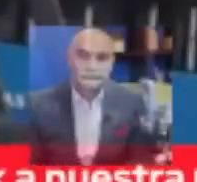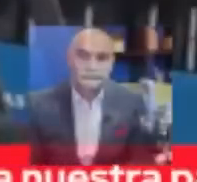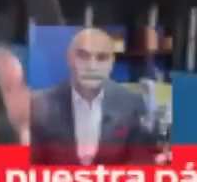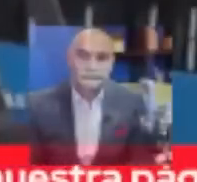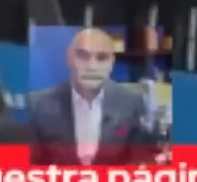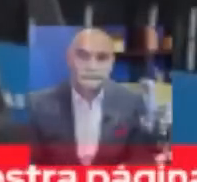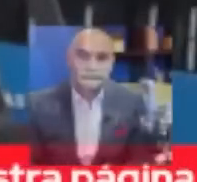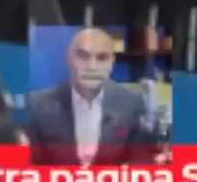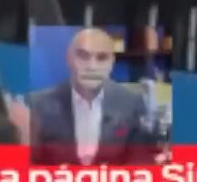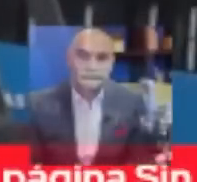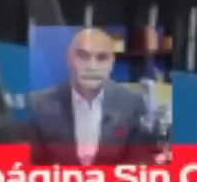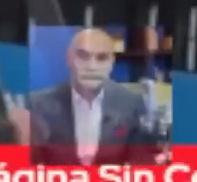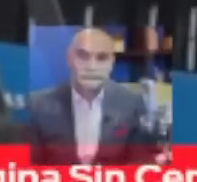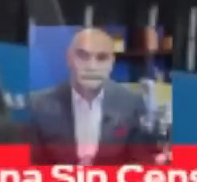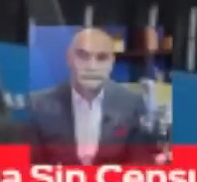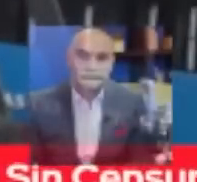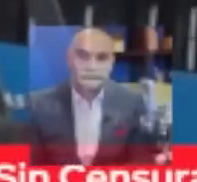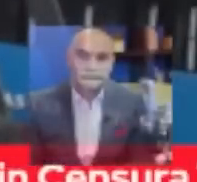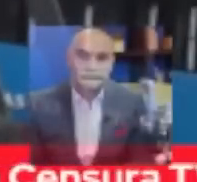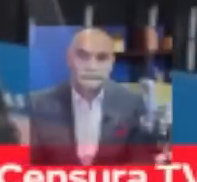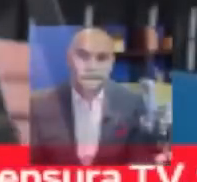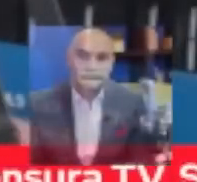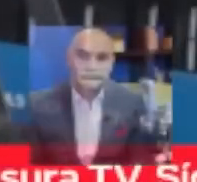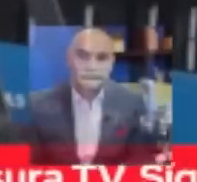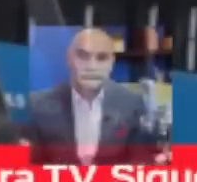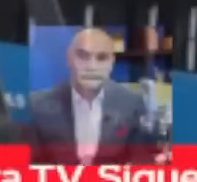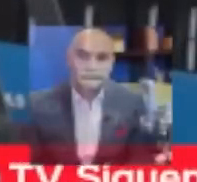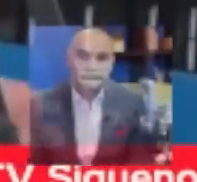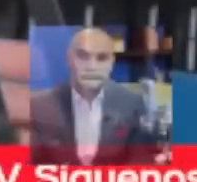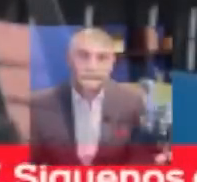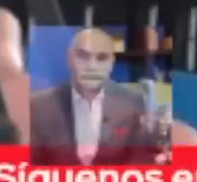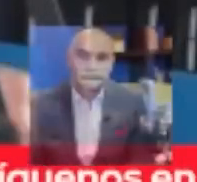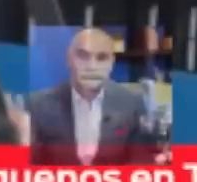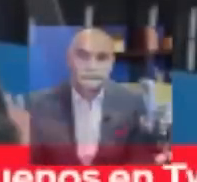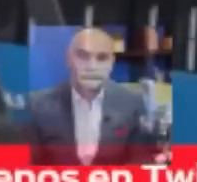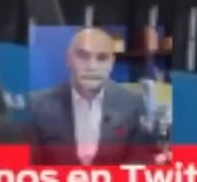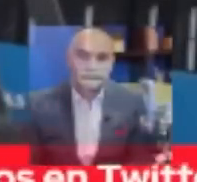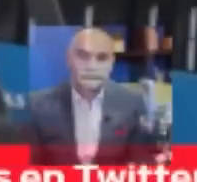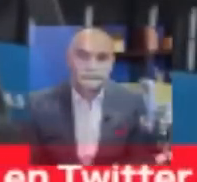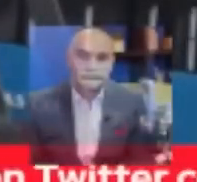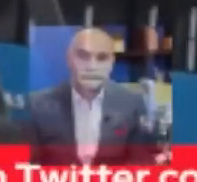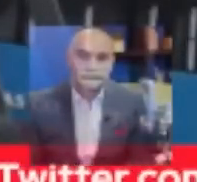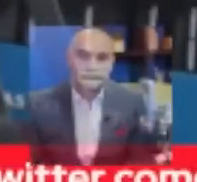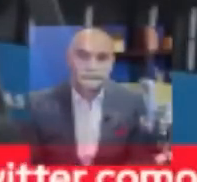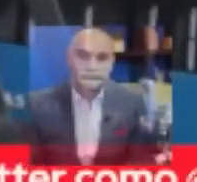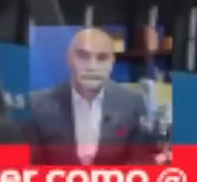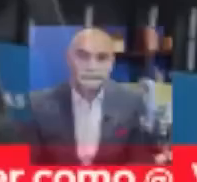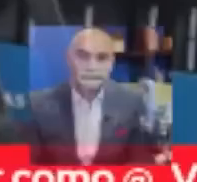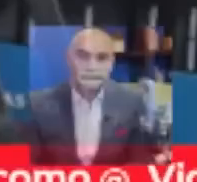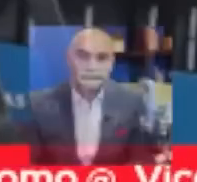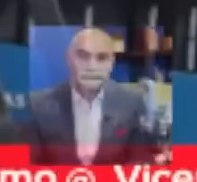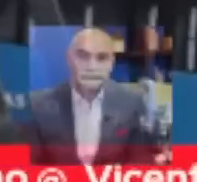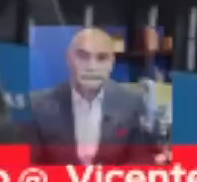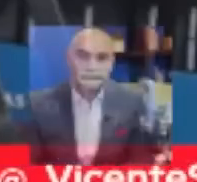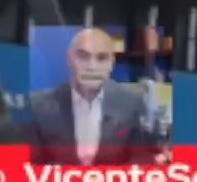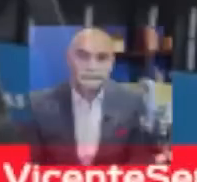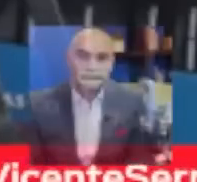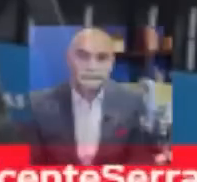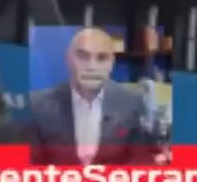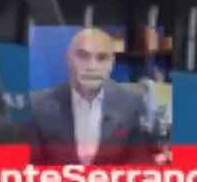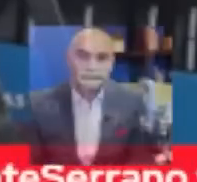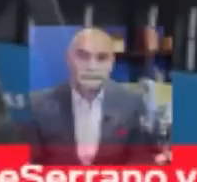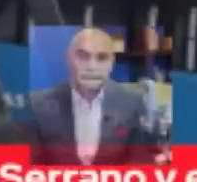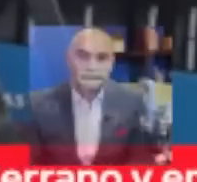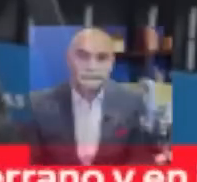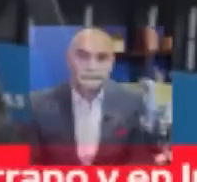orden de Mola del universal hasta del periódico el país se acuerda que en el periódico el país nosotros sacamos